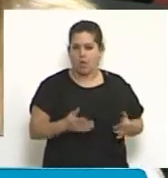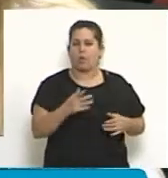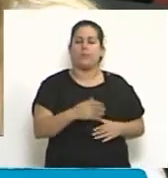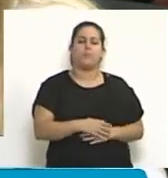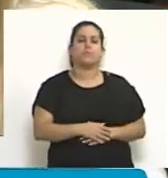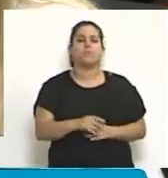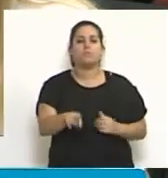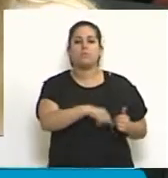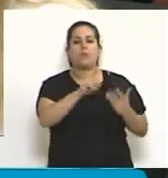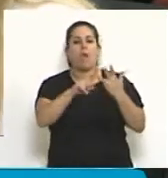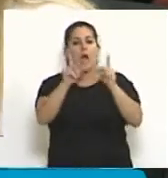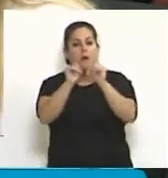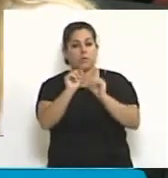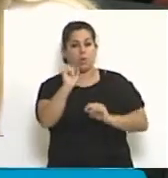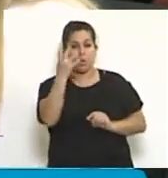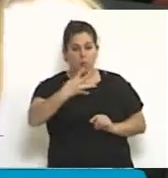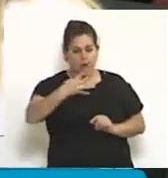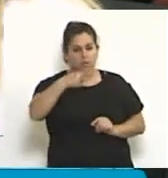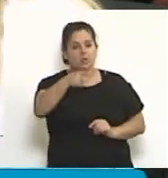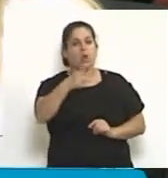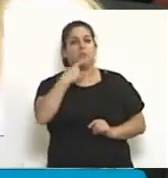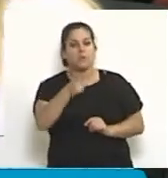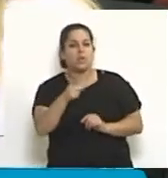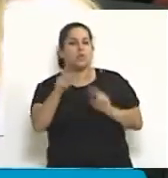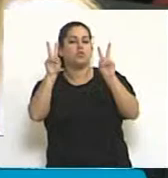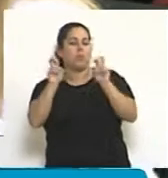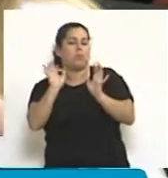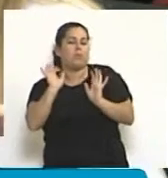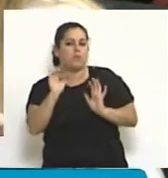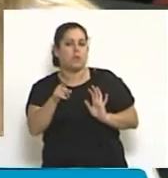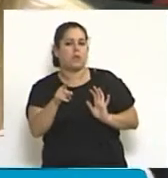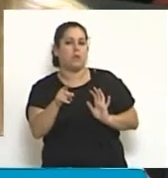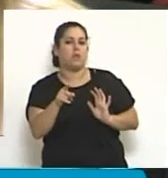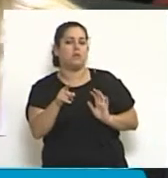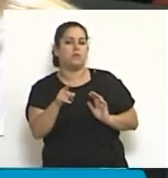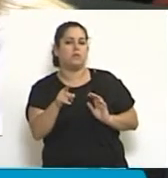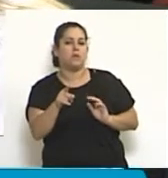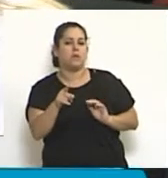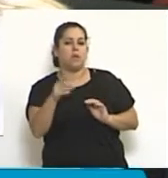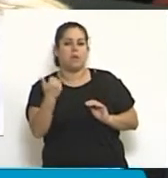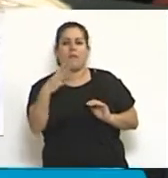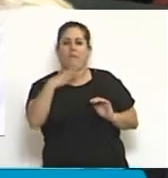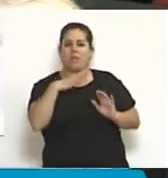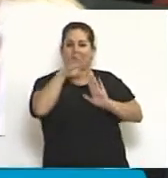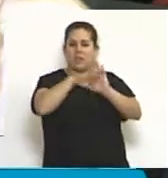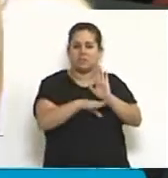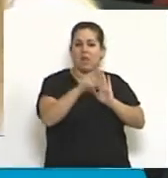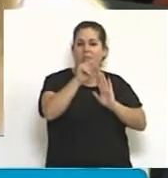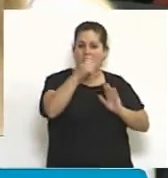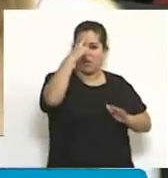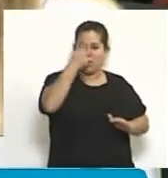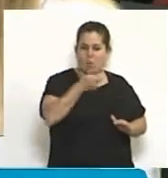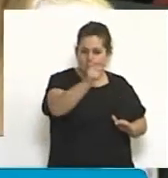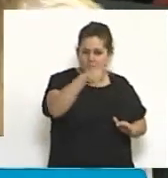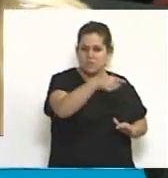El artículo 4 establece para el supuesto excepcional que no hubiera disponible una lista de conjueces con